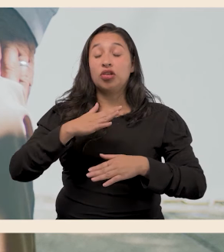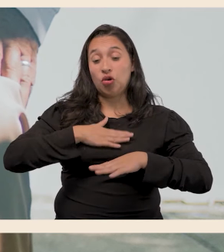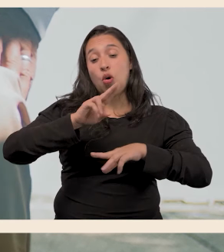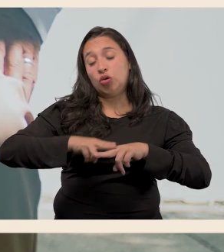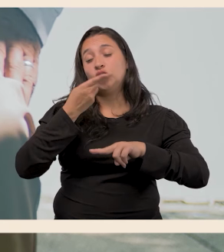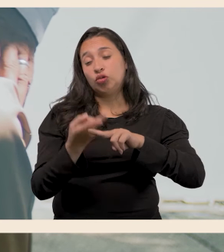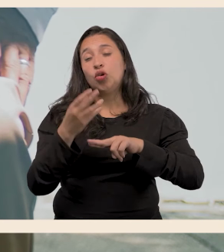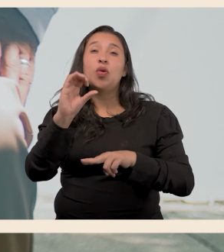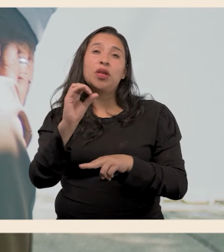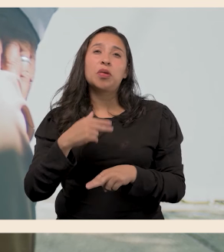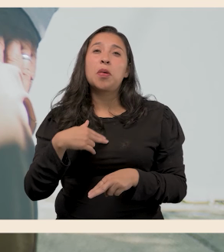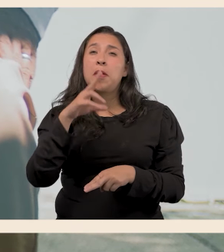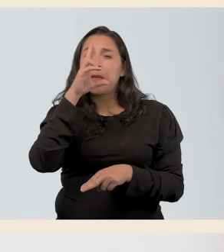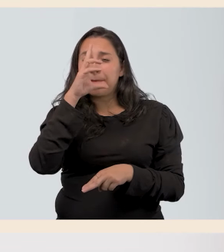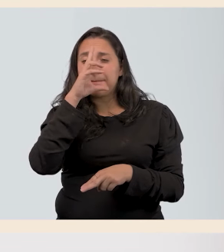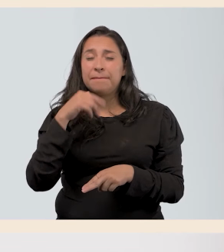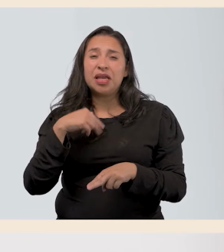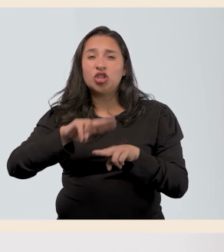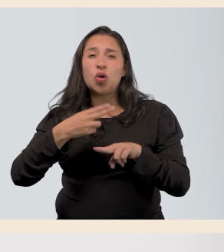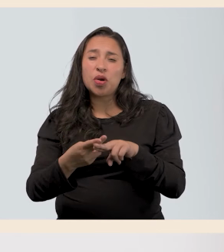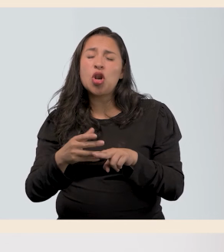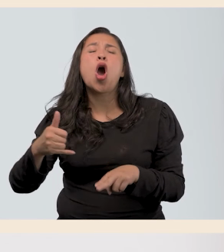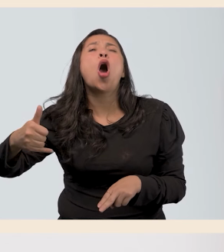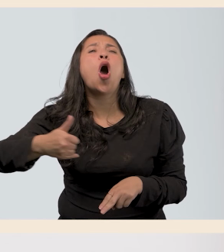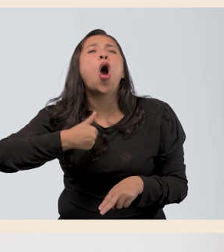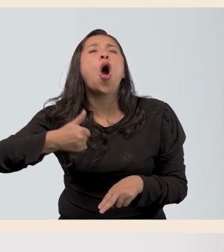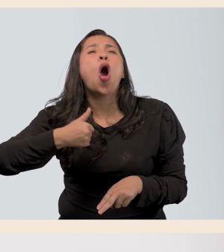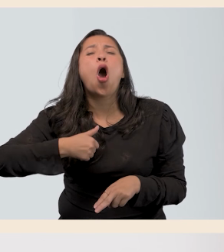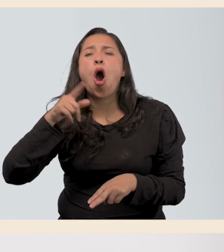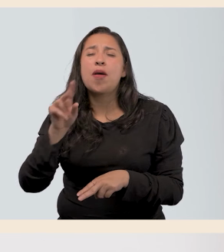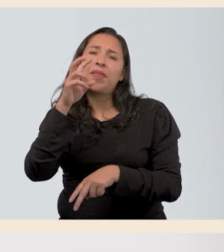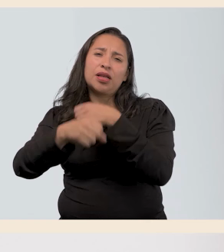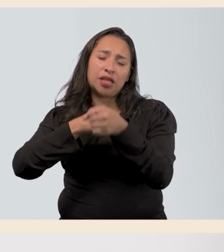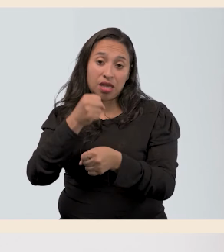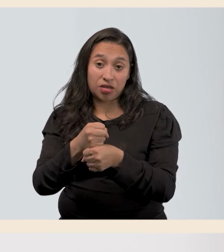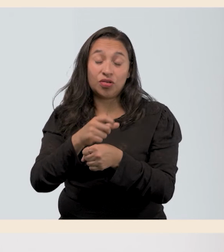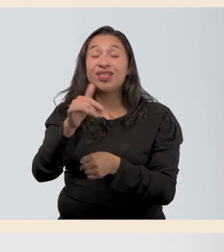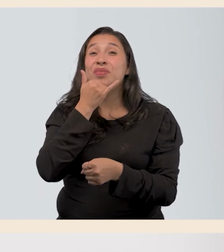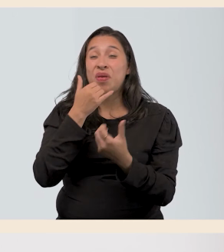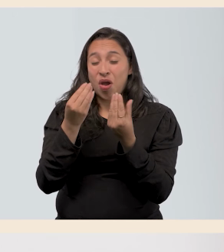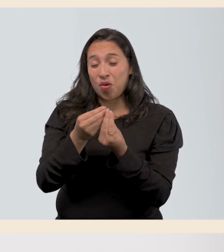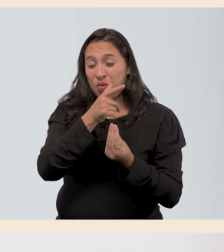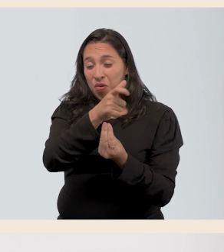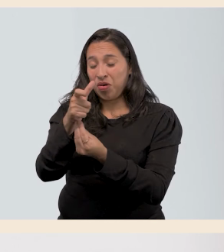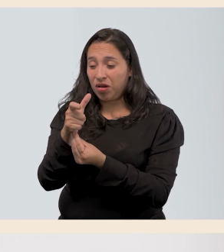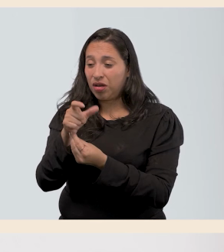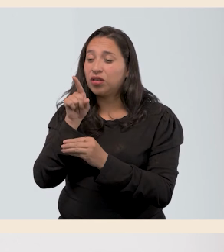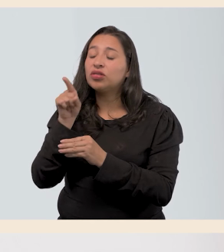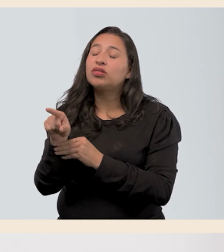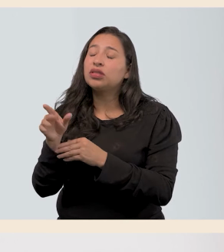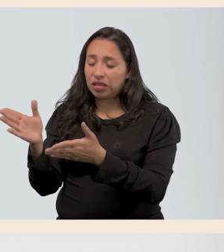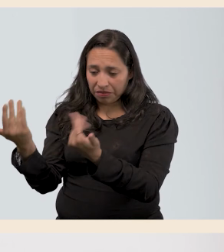muchacho jovencito, 20 añitos. A él le tuvieron todo el día transportando personal de ellos por una parte para la otra. Y a las 6 de